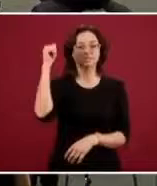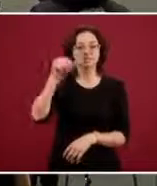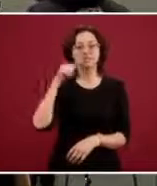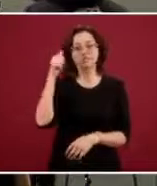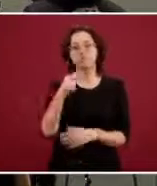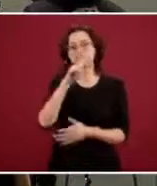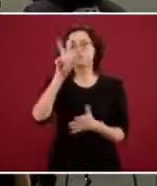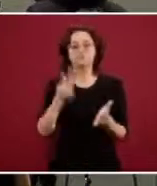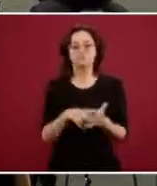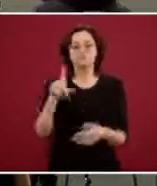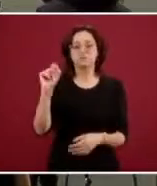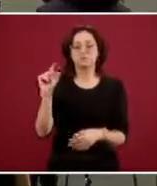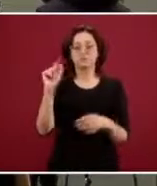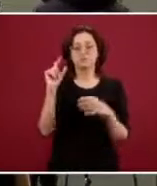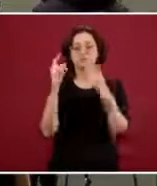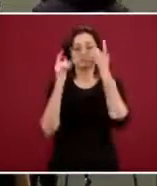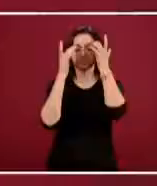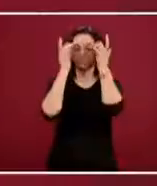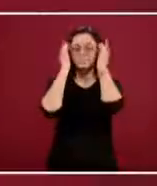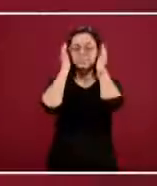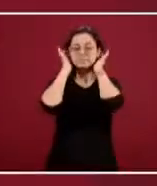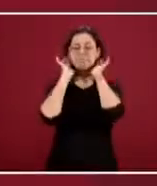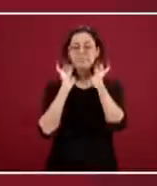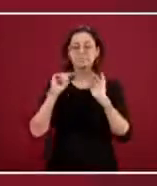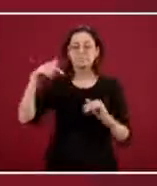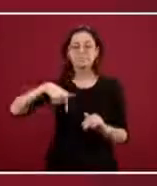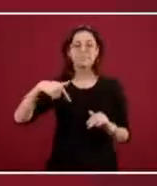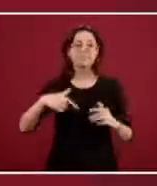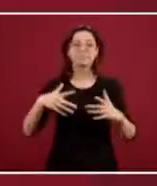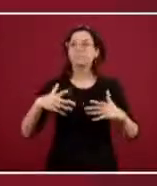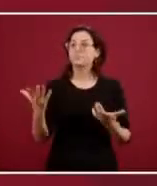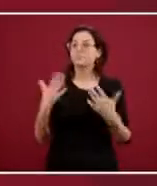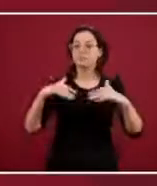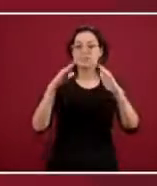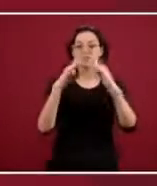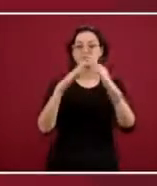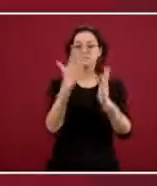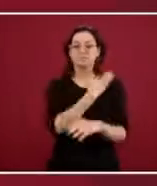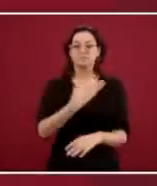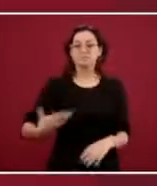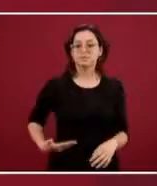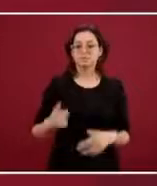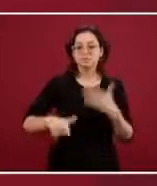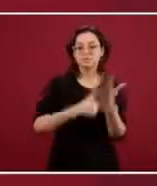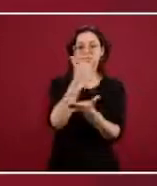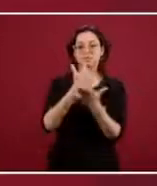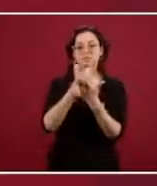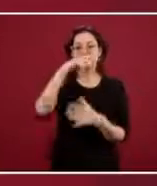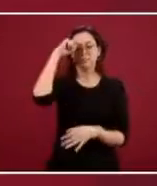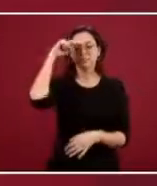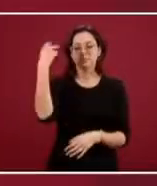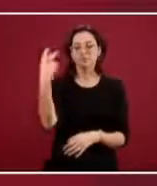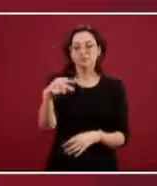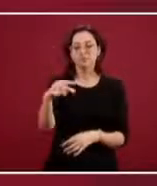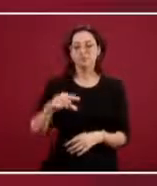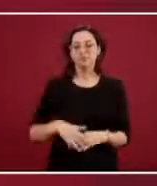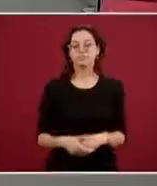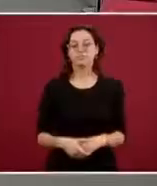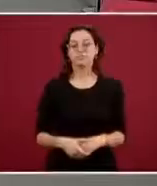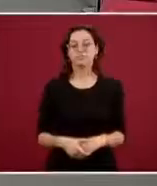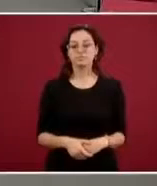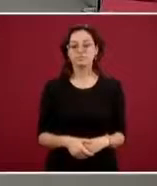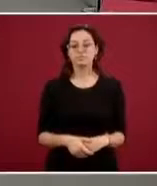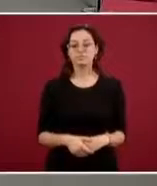de 2020. Estamos en el Palacio Nacional de México, esta es la Ciudad de México, y vamos a